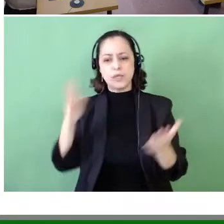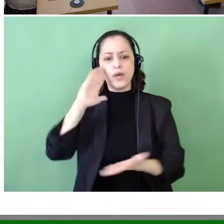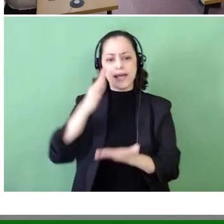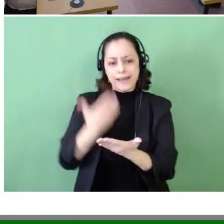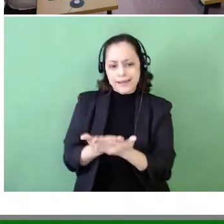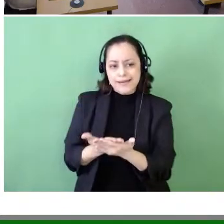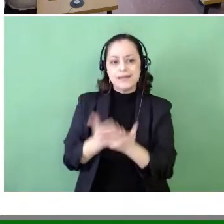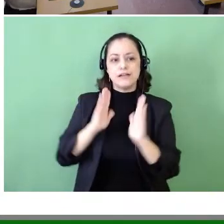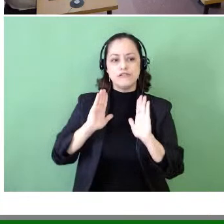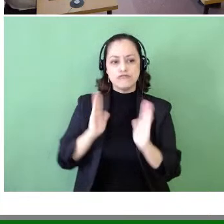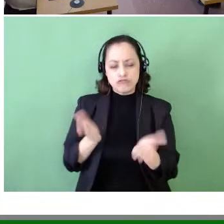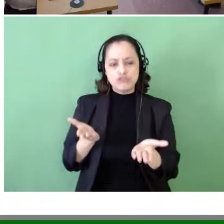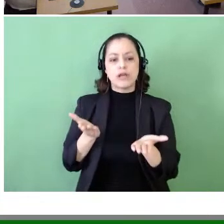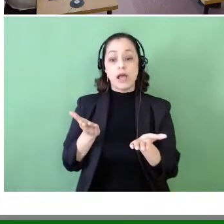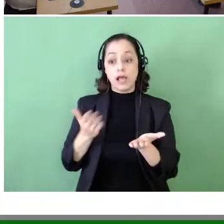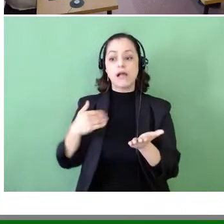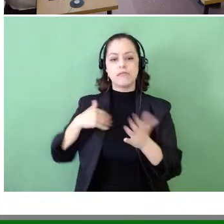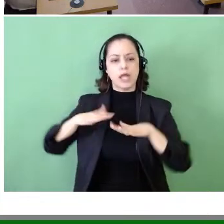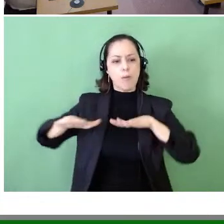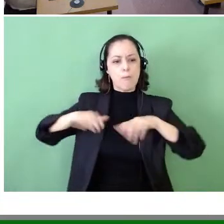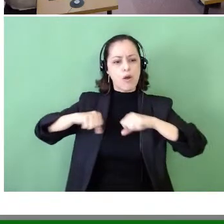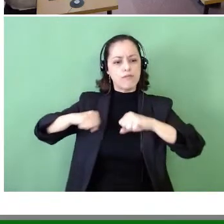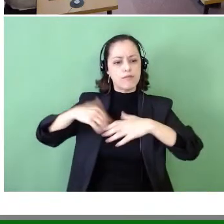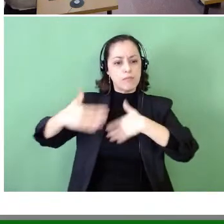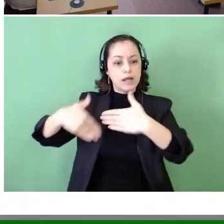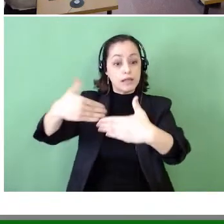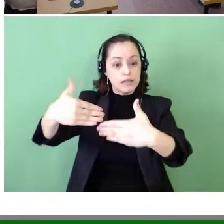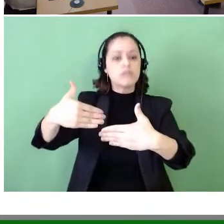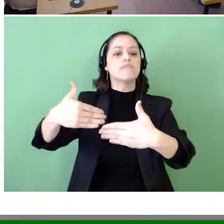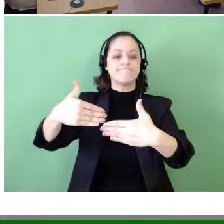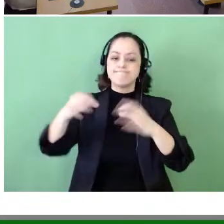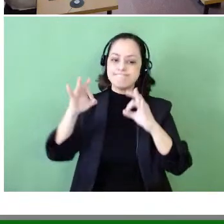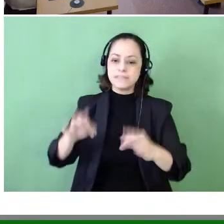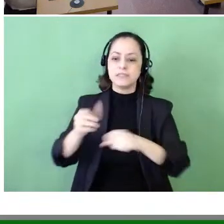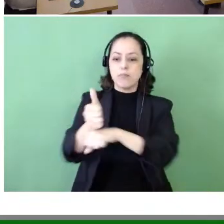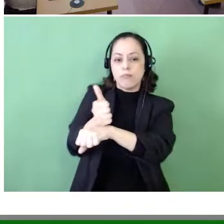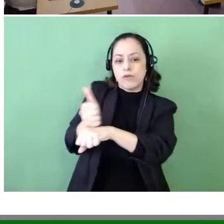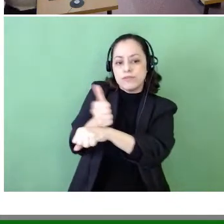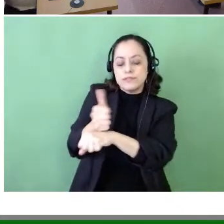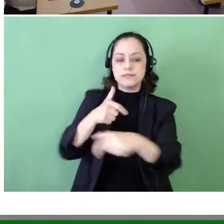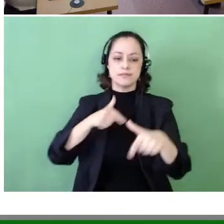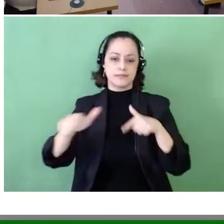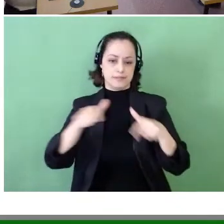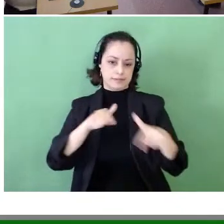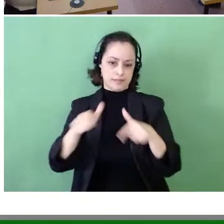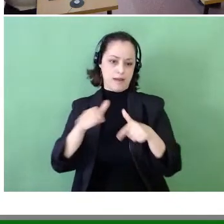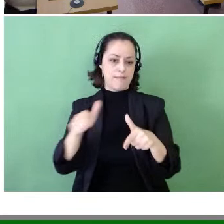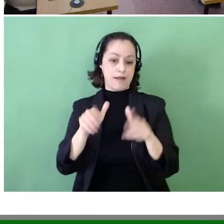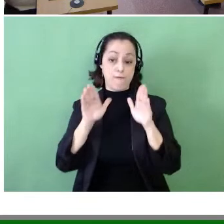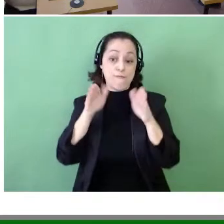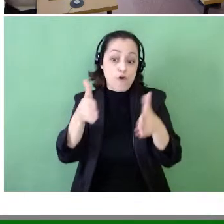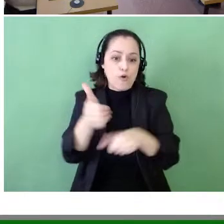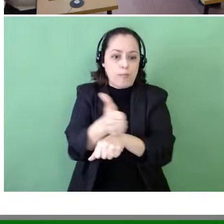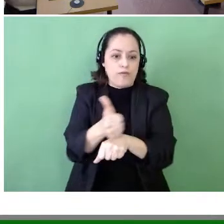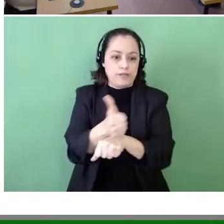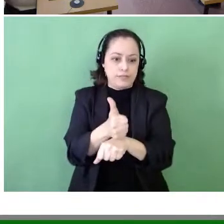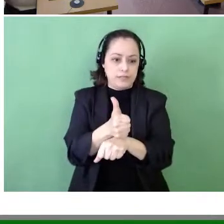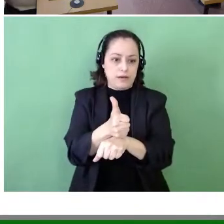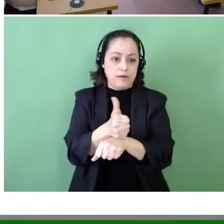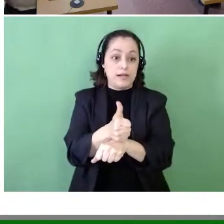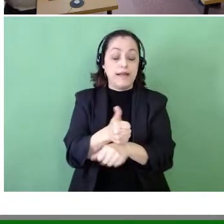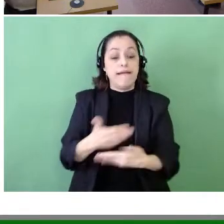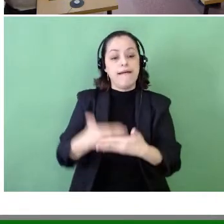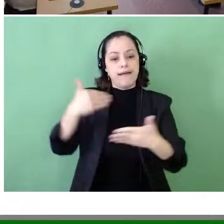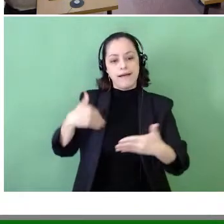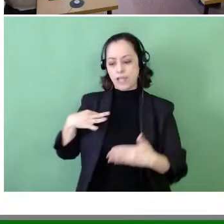así con un movimiento de profesionalización de trabajo, que salgan de trabajos